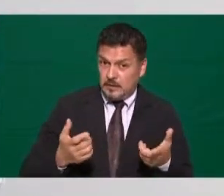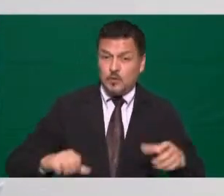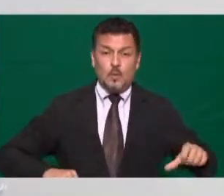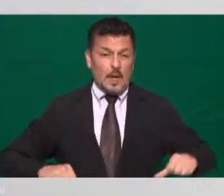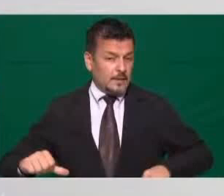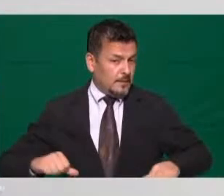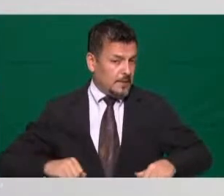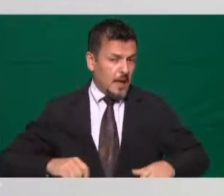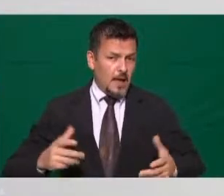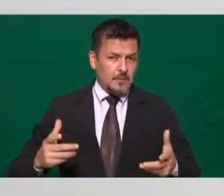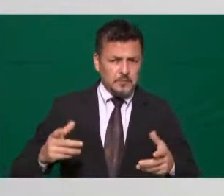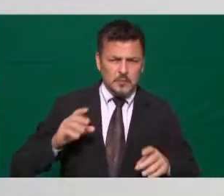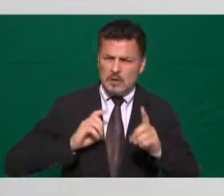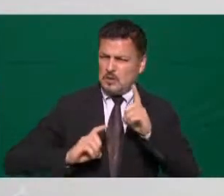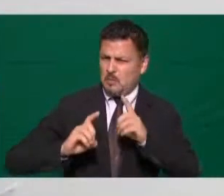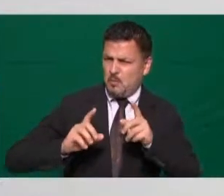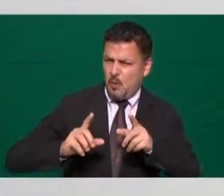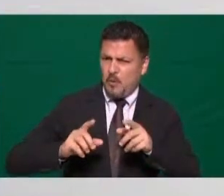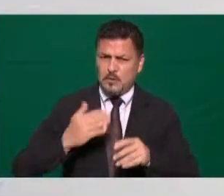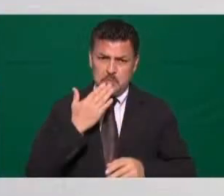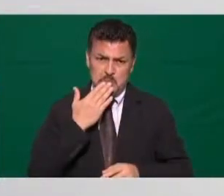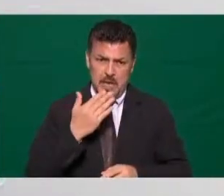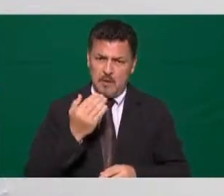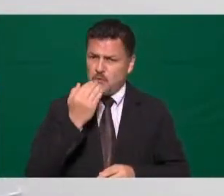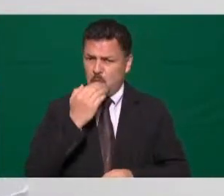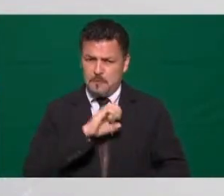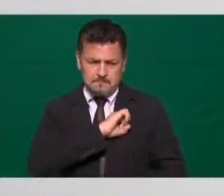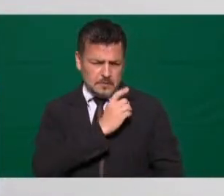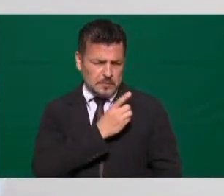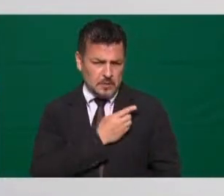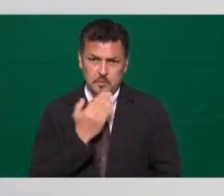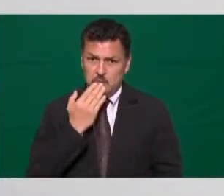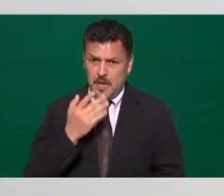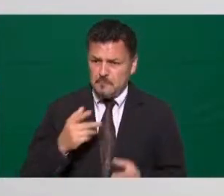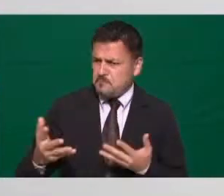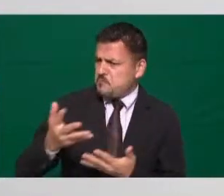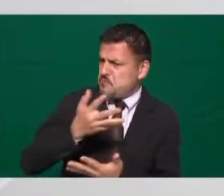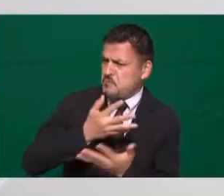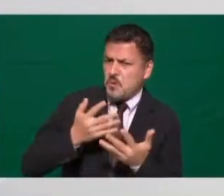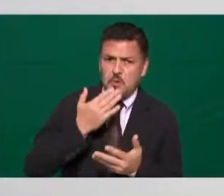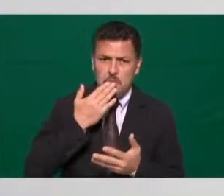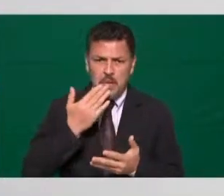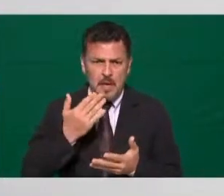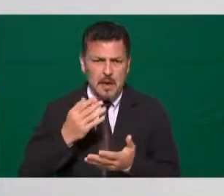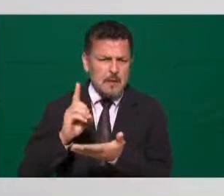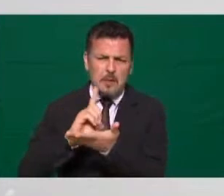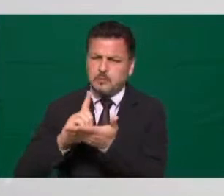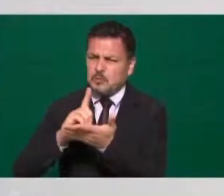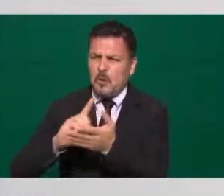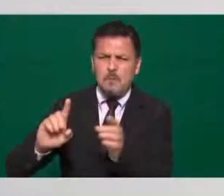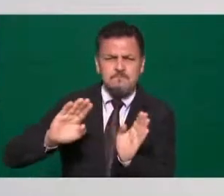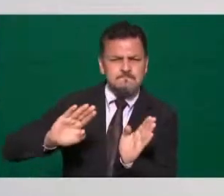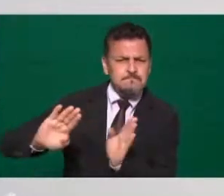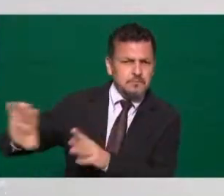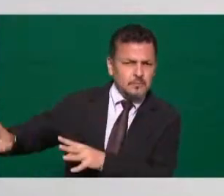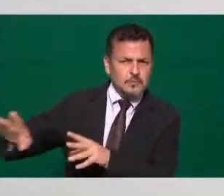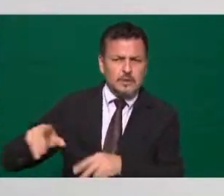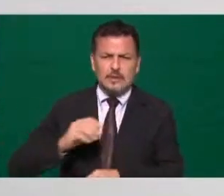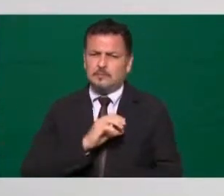activación física, de sana nutrición, de convivencia social sin adicciones y de salud